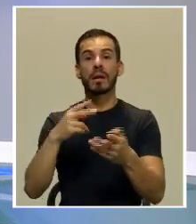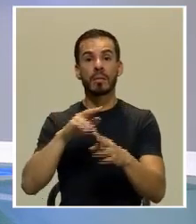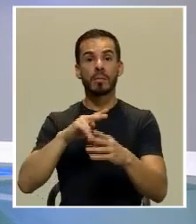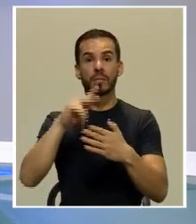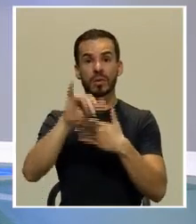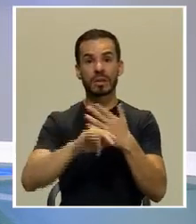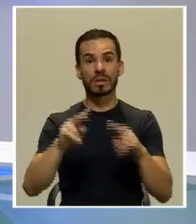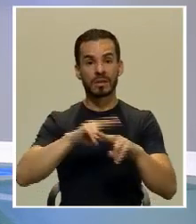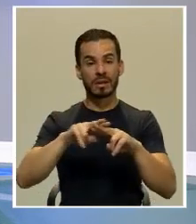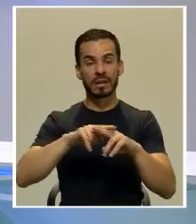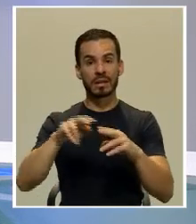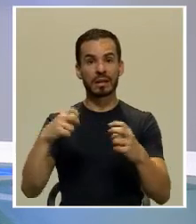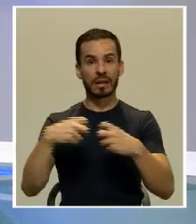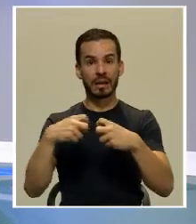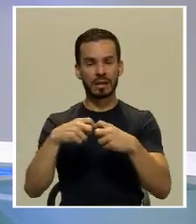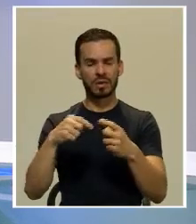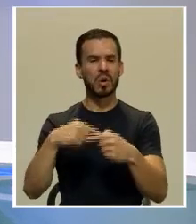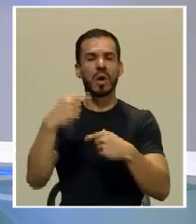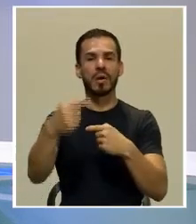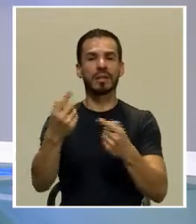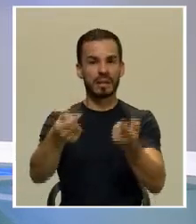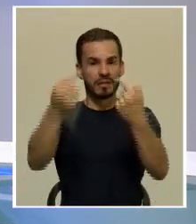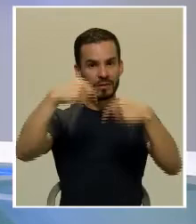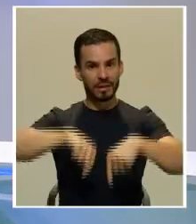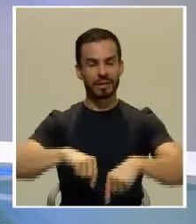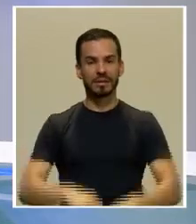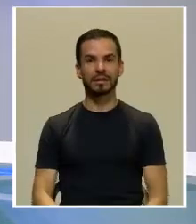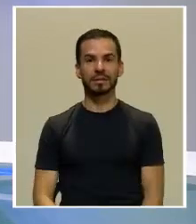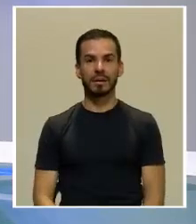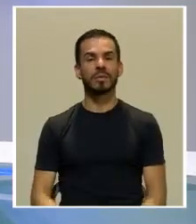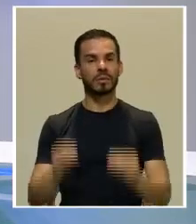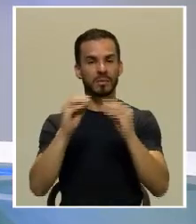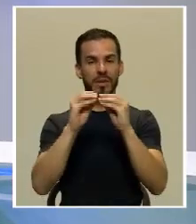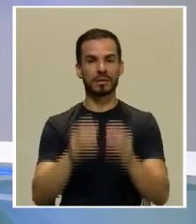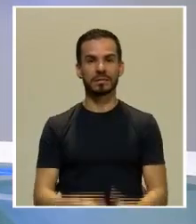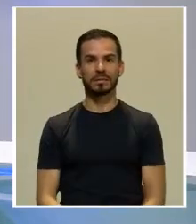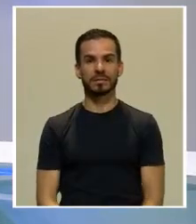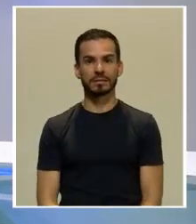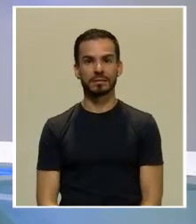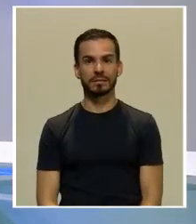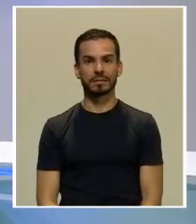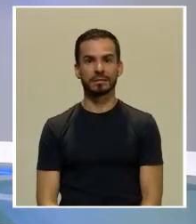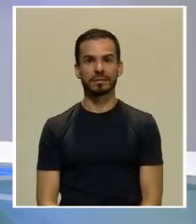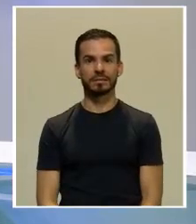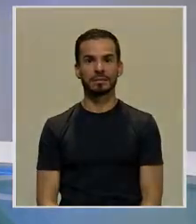tren eléctrico. No se vaya, en un minuto regresamos con mucho más.